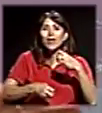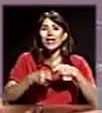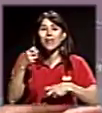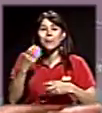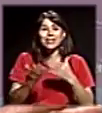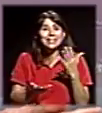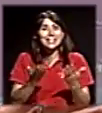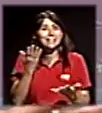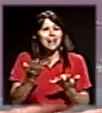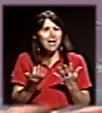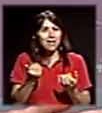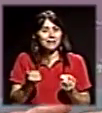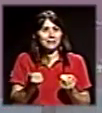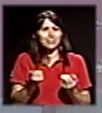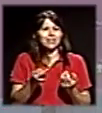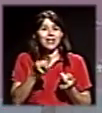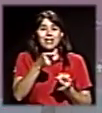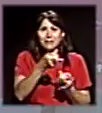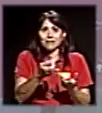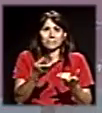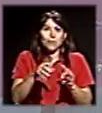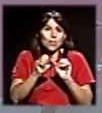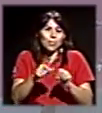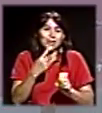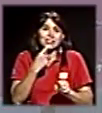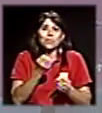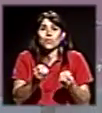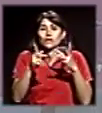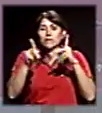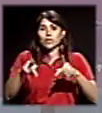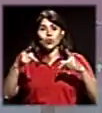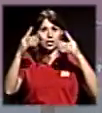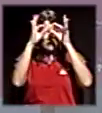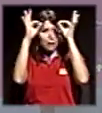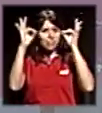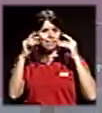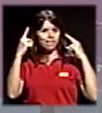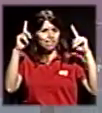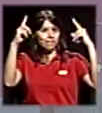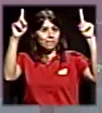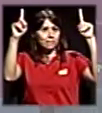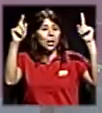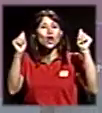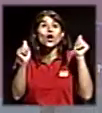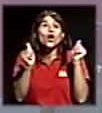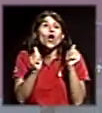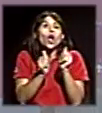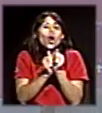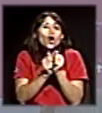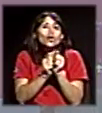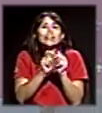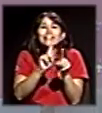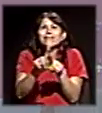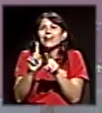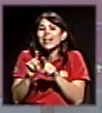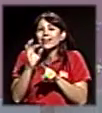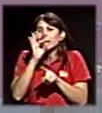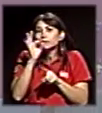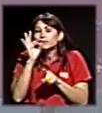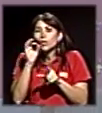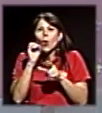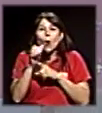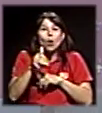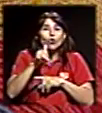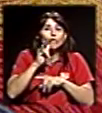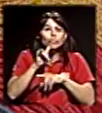los de tantos otros genios que han habido que bajo las influencias de estas sustancias podrían quizá haber dado